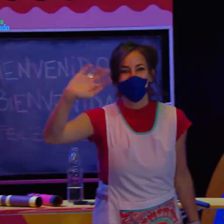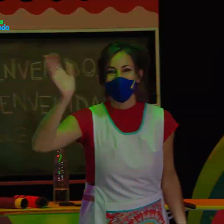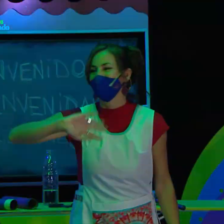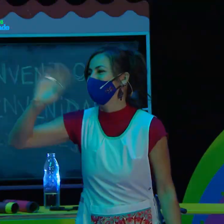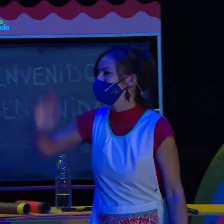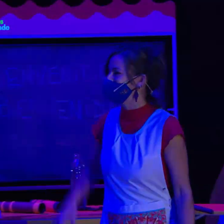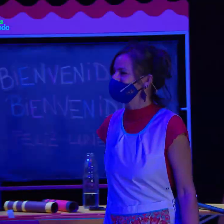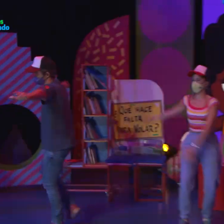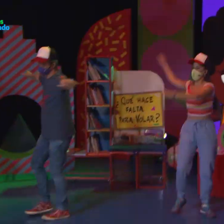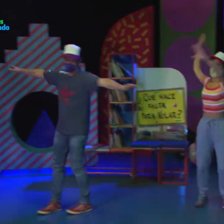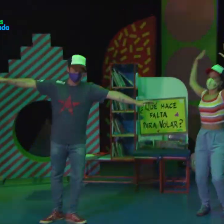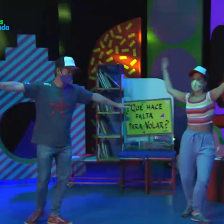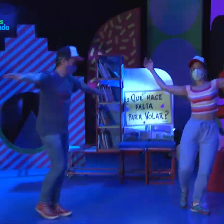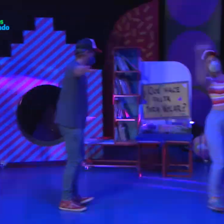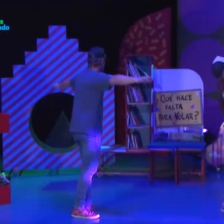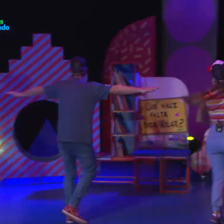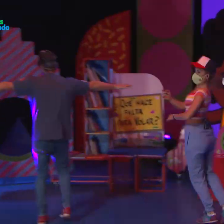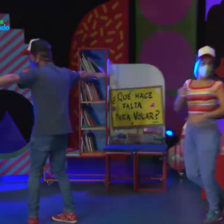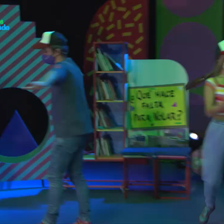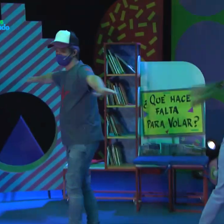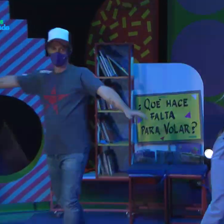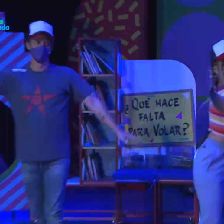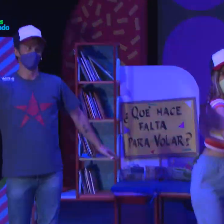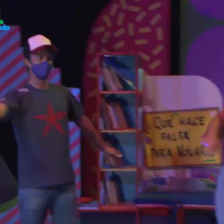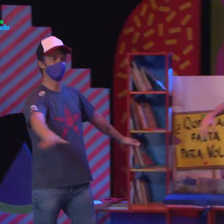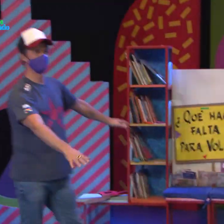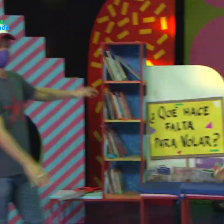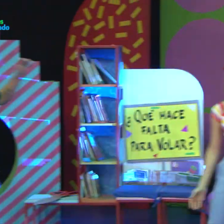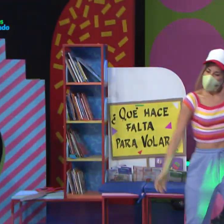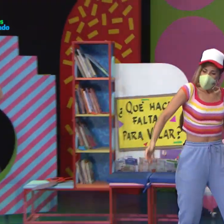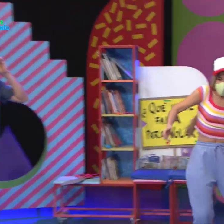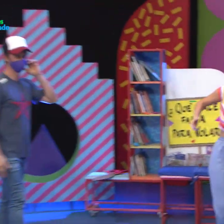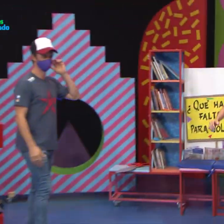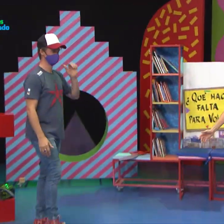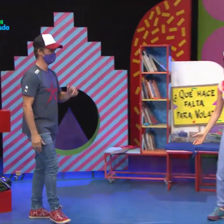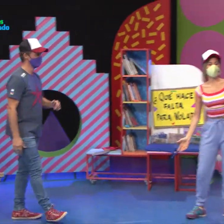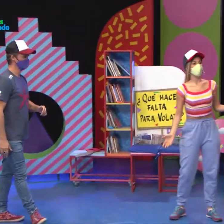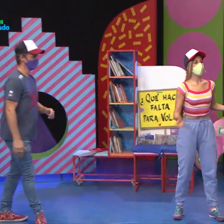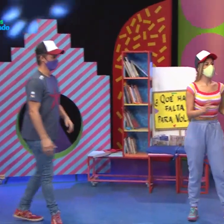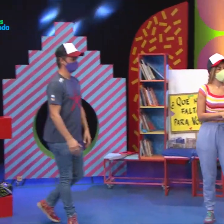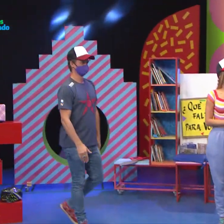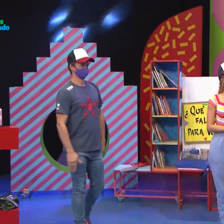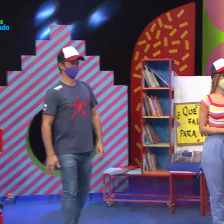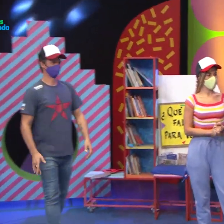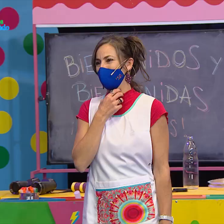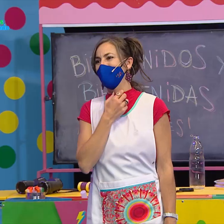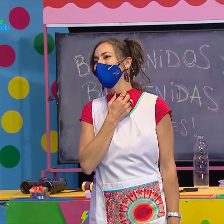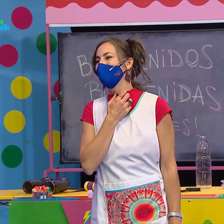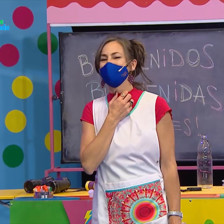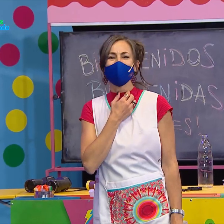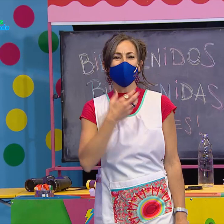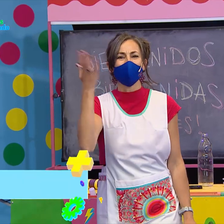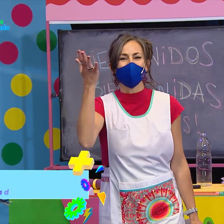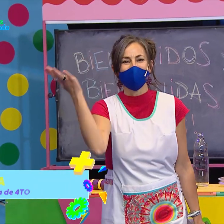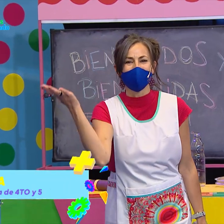¿Cómo andan? ¡Hola, chicos! ¡Feliz cumpleaños, Cara! Así que la pasaron muy